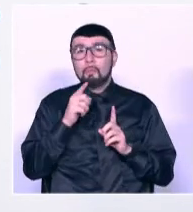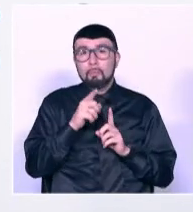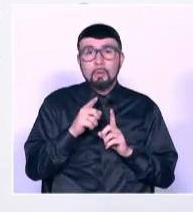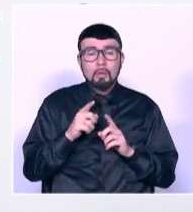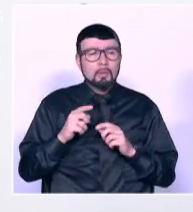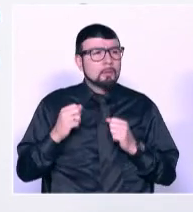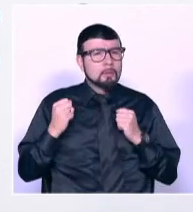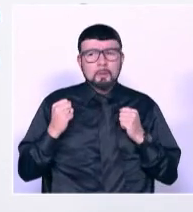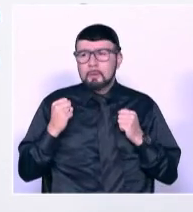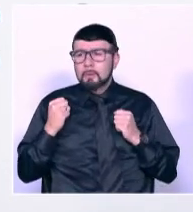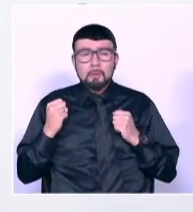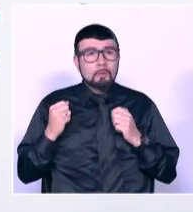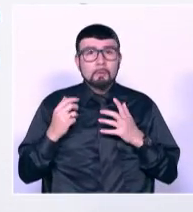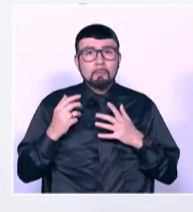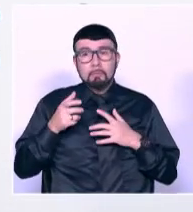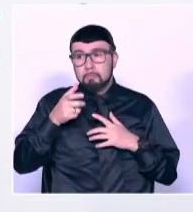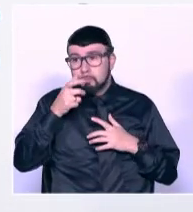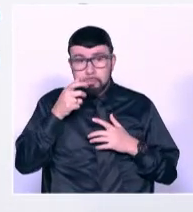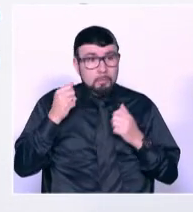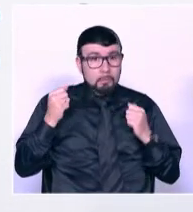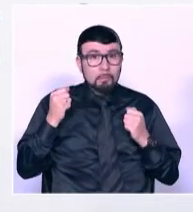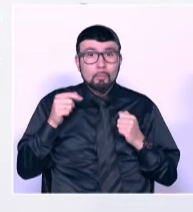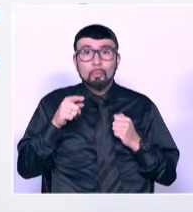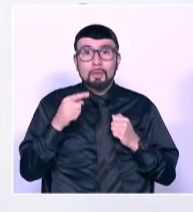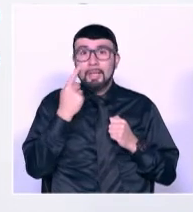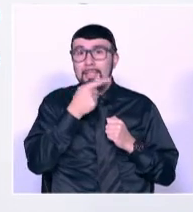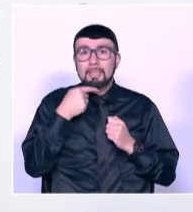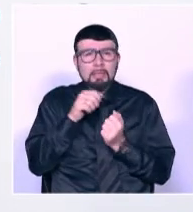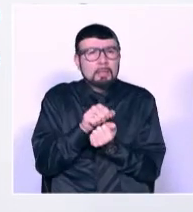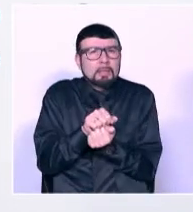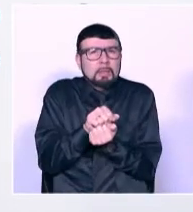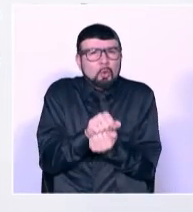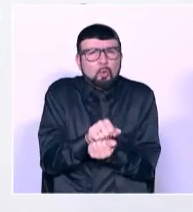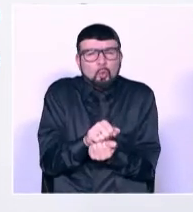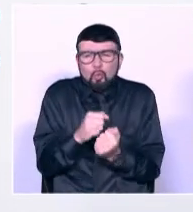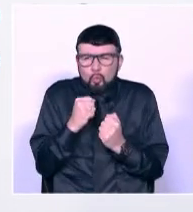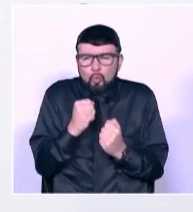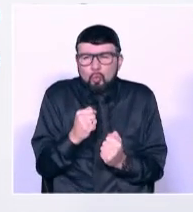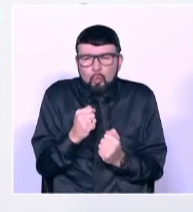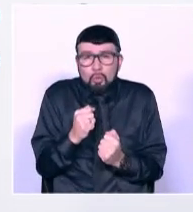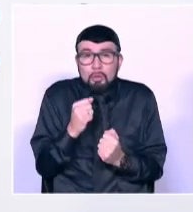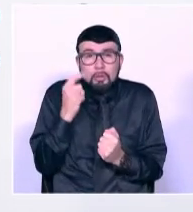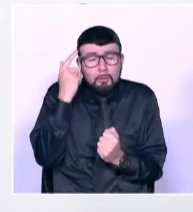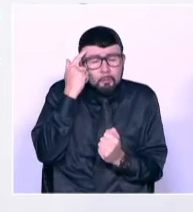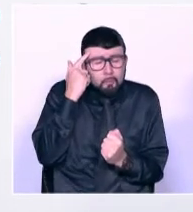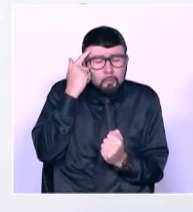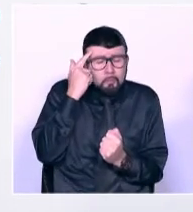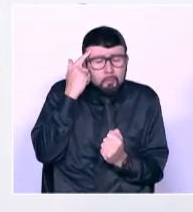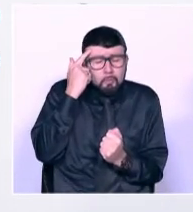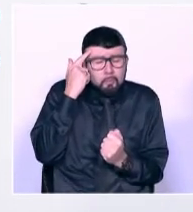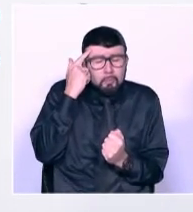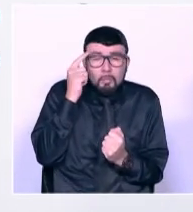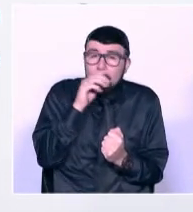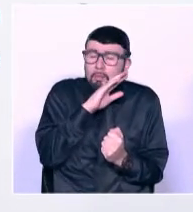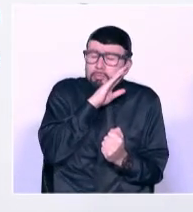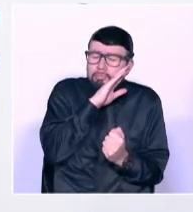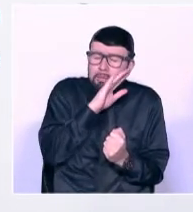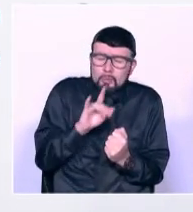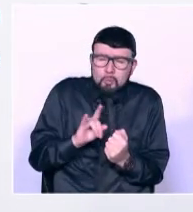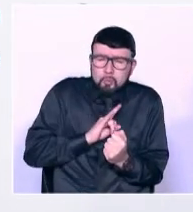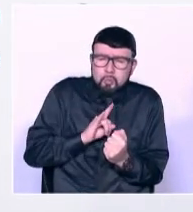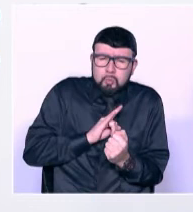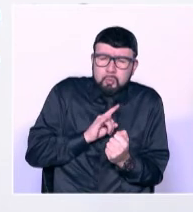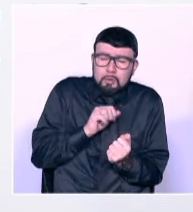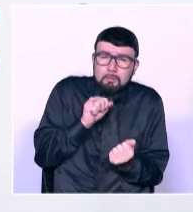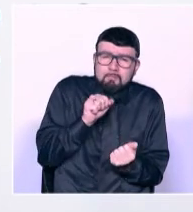está en alerta, aprieta los dientes y se acuesta, tensionado produce adrenalina.